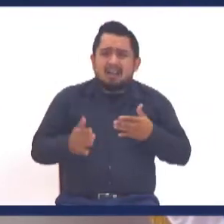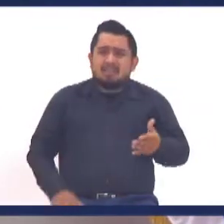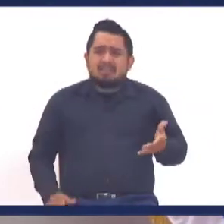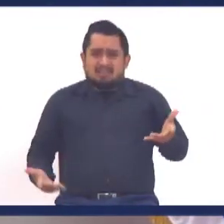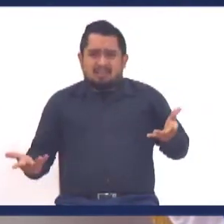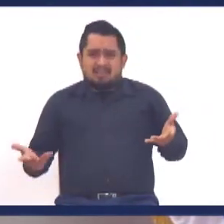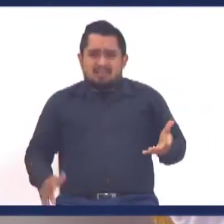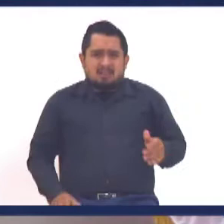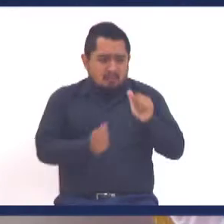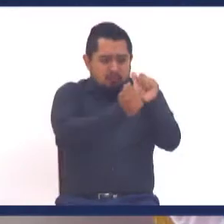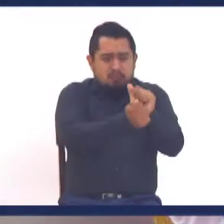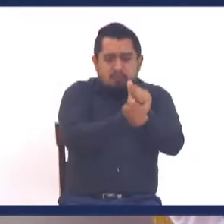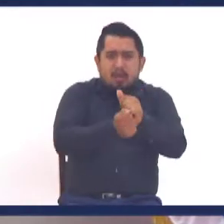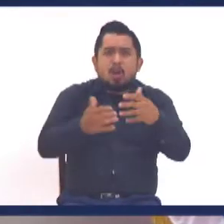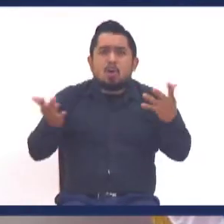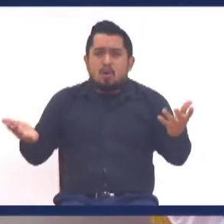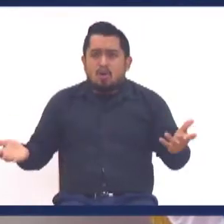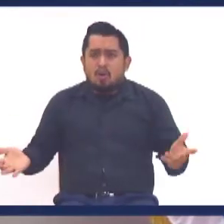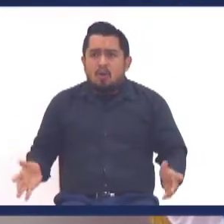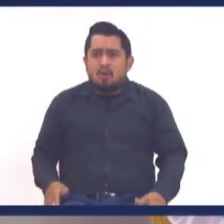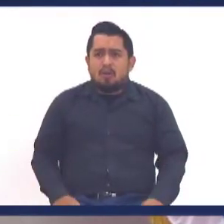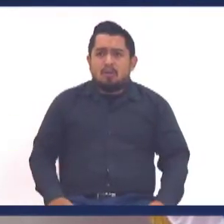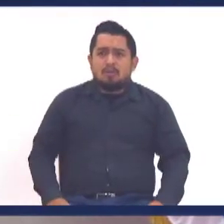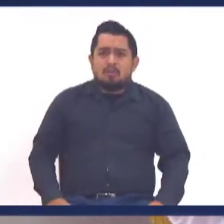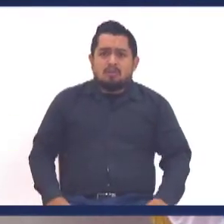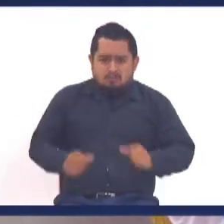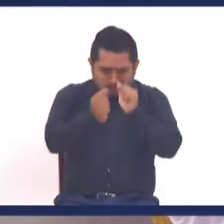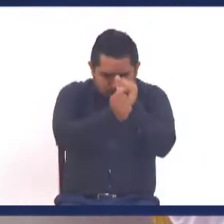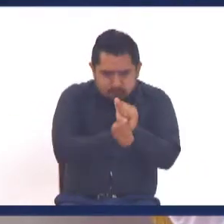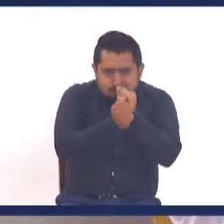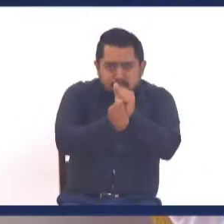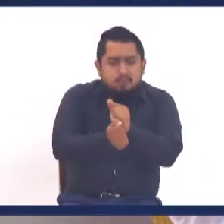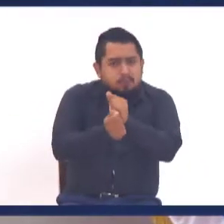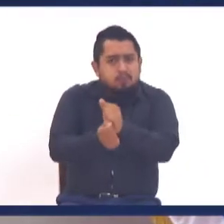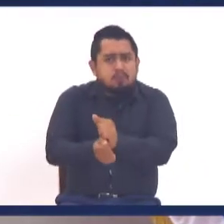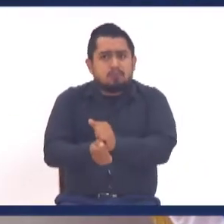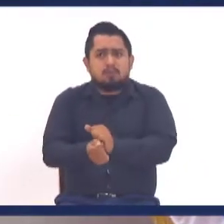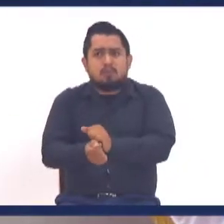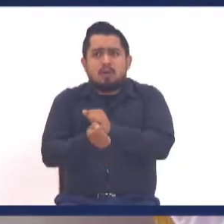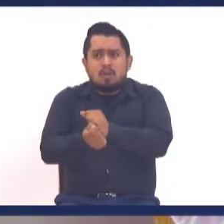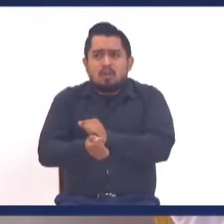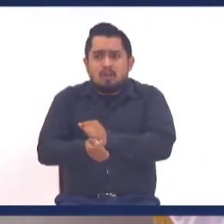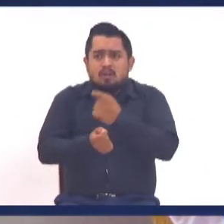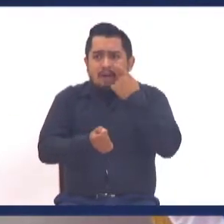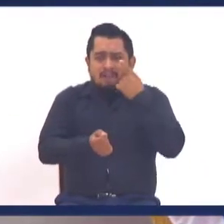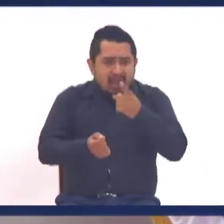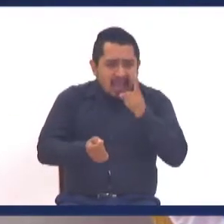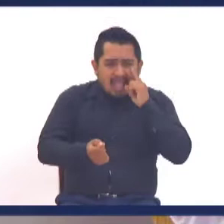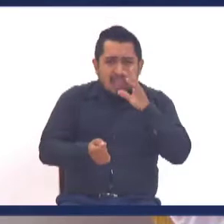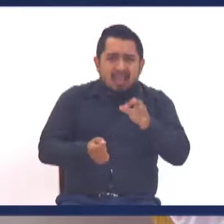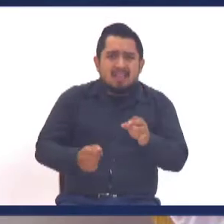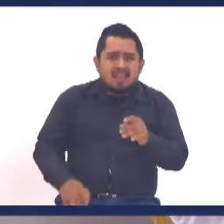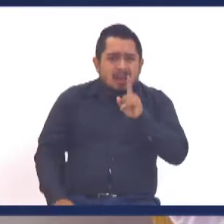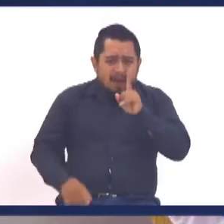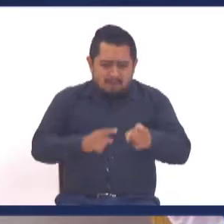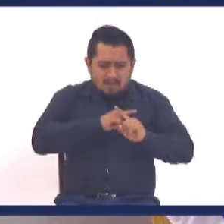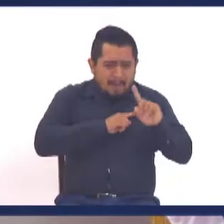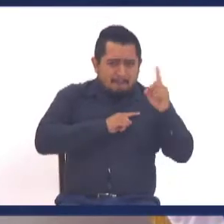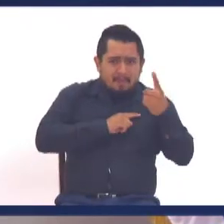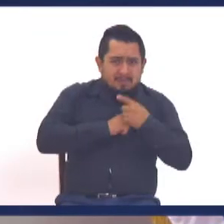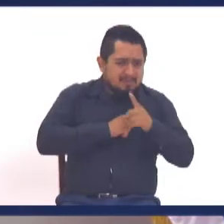como crees que los traía los traía amarrados nos venían humillando a los primeros cristianos